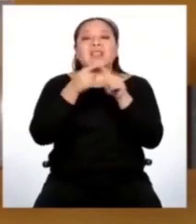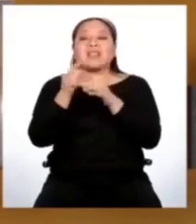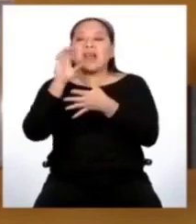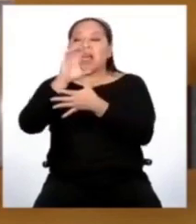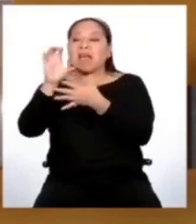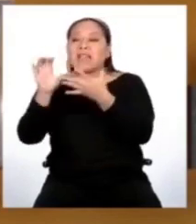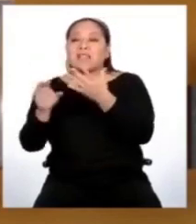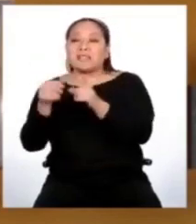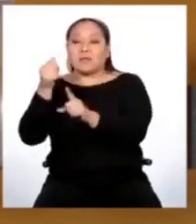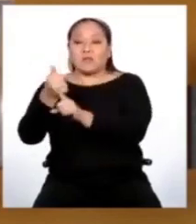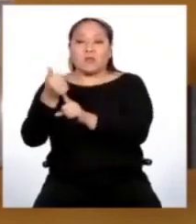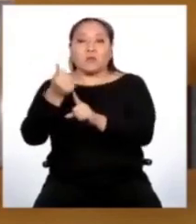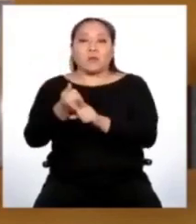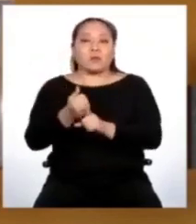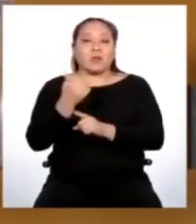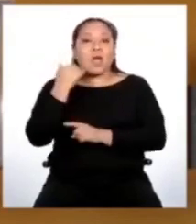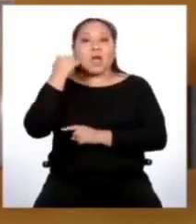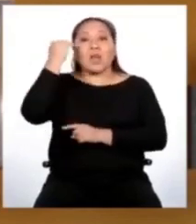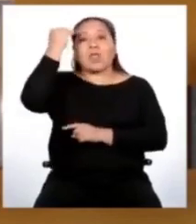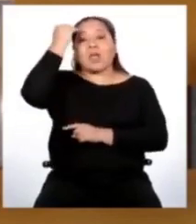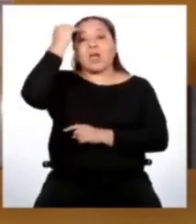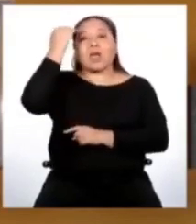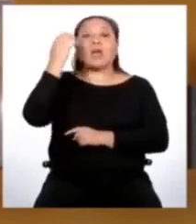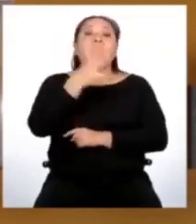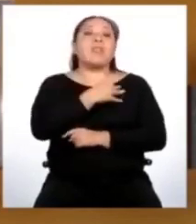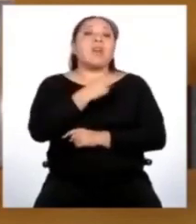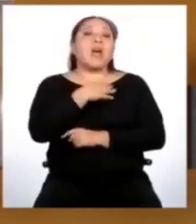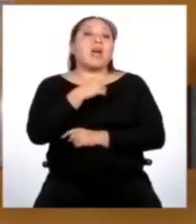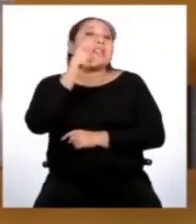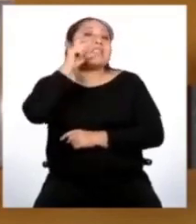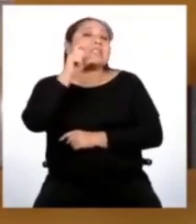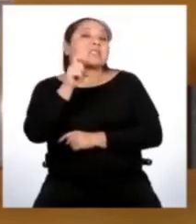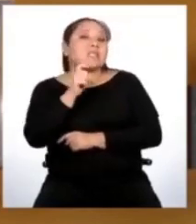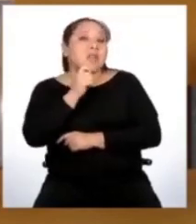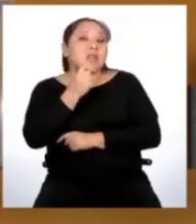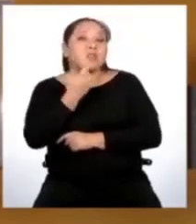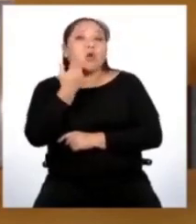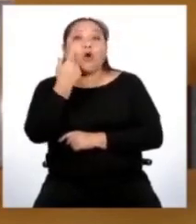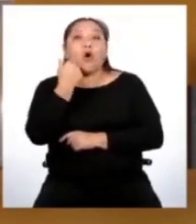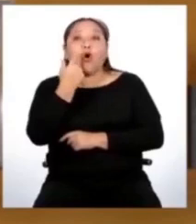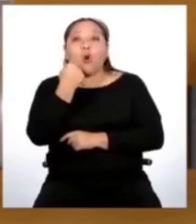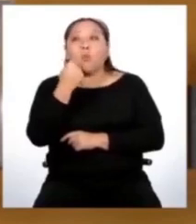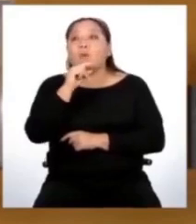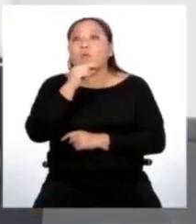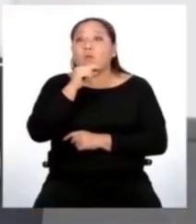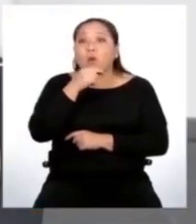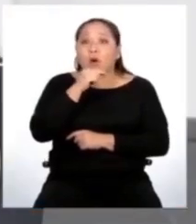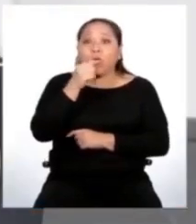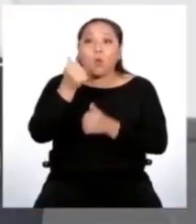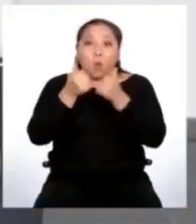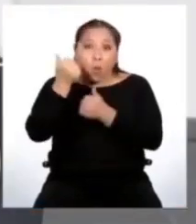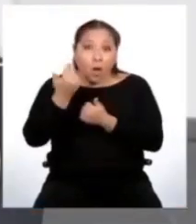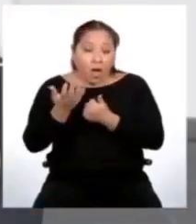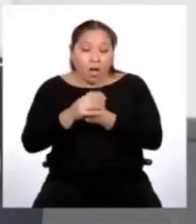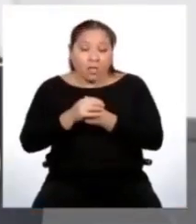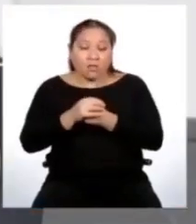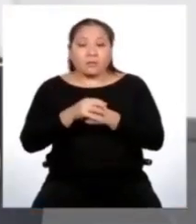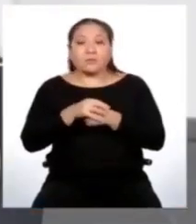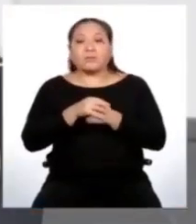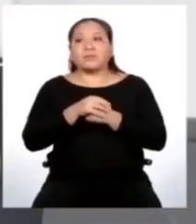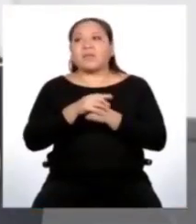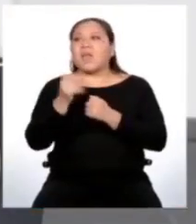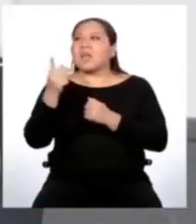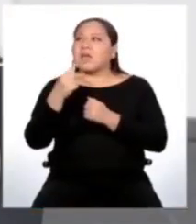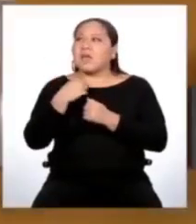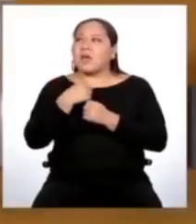características fisiológicas, edad, sexo y el papel que se asume en una situación comunicativa. ¿Por ahí tiene que ver el